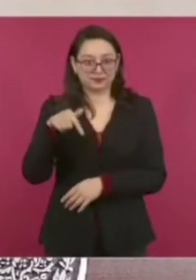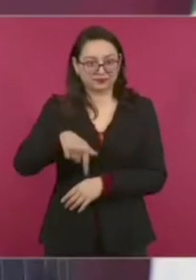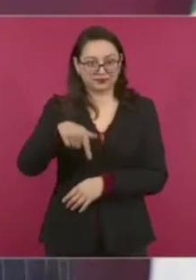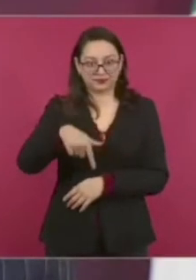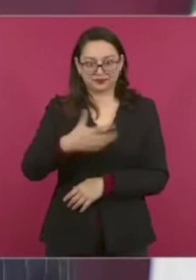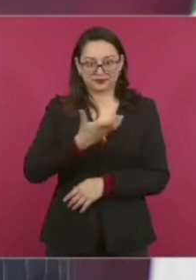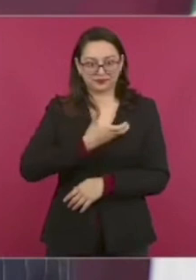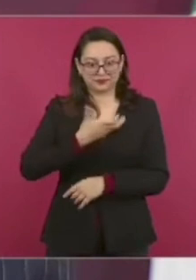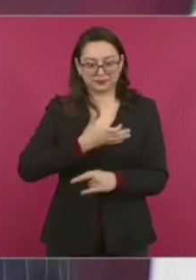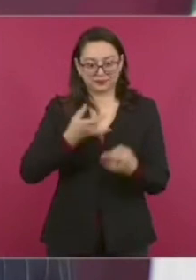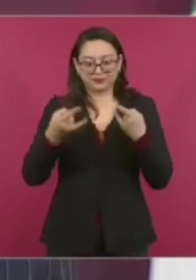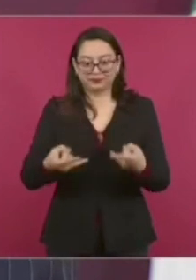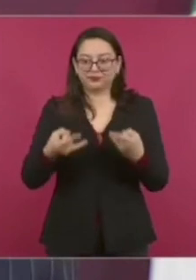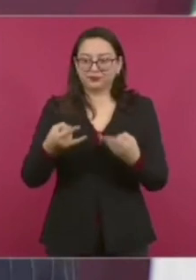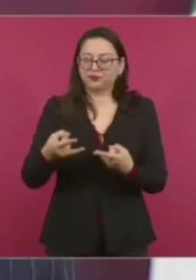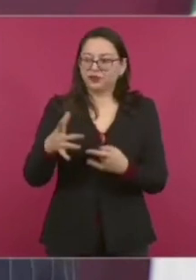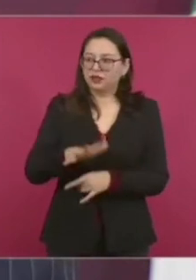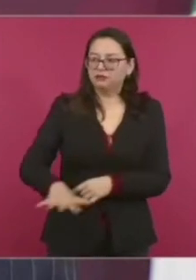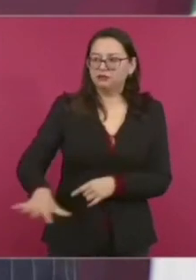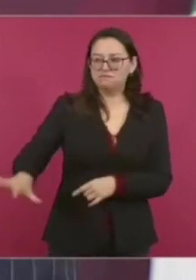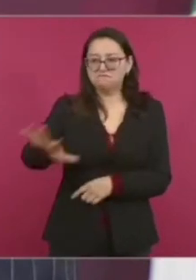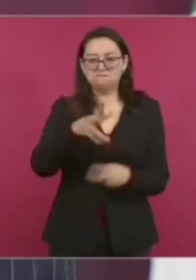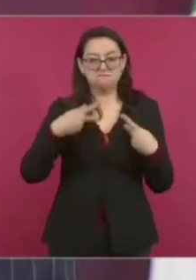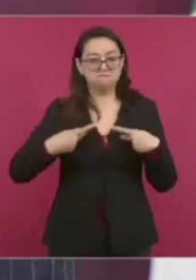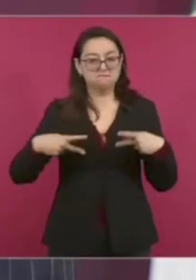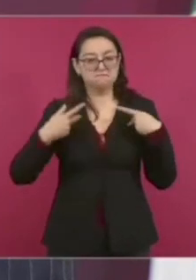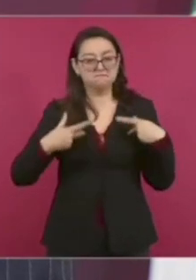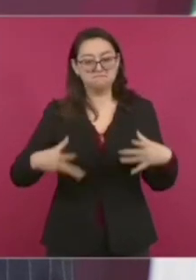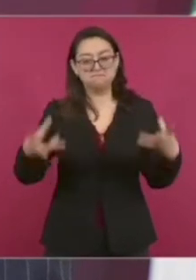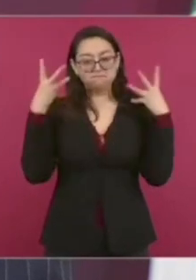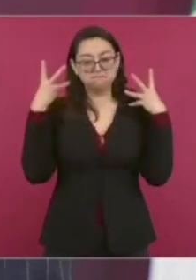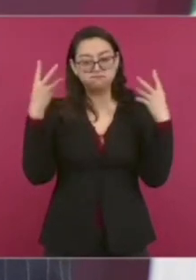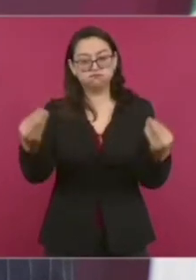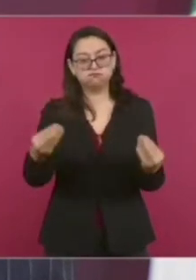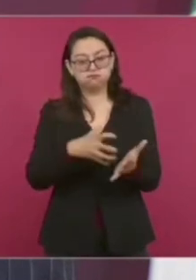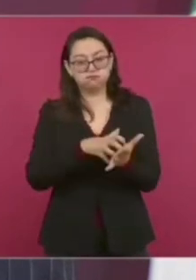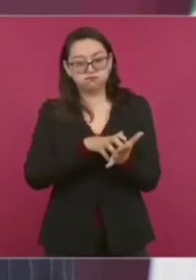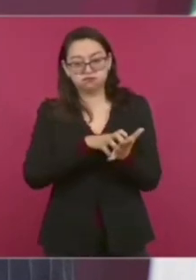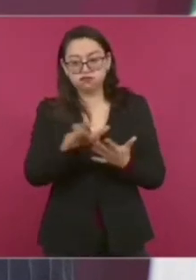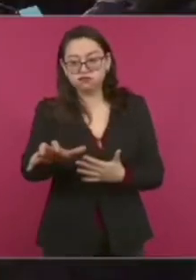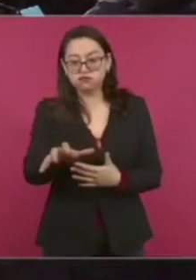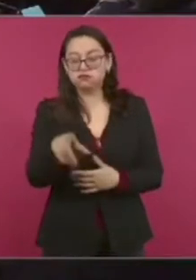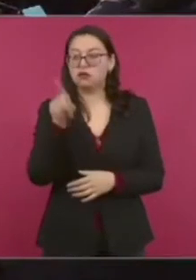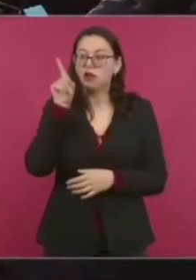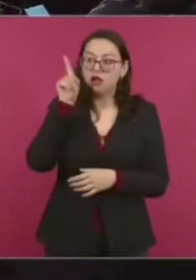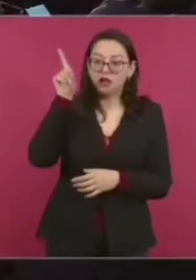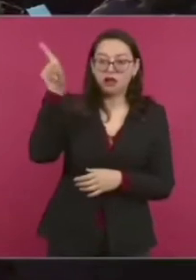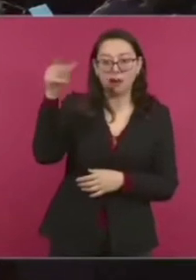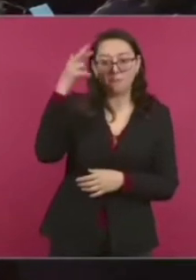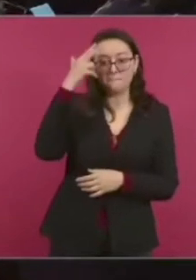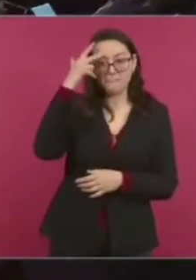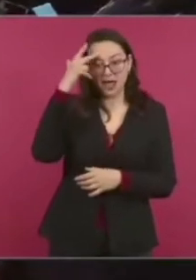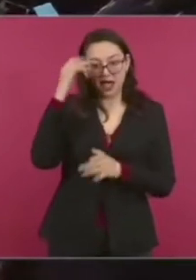mismo, los panteones, todo.